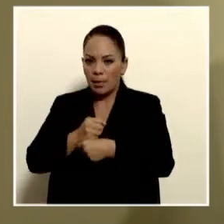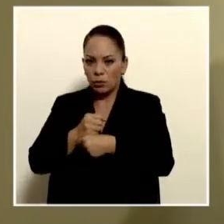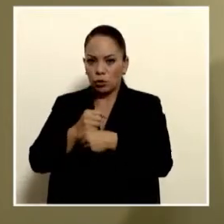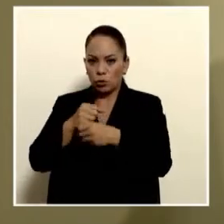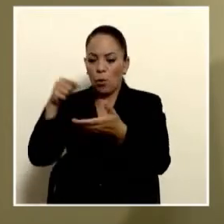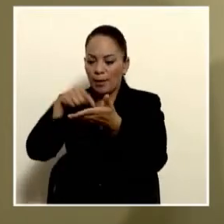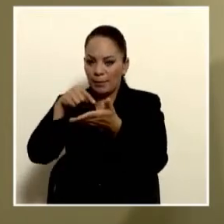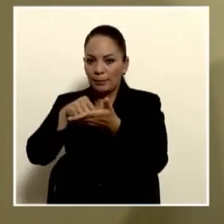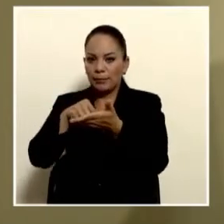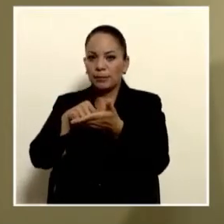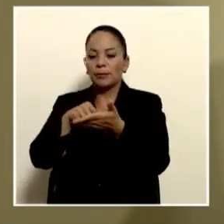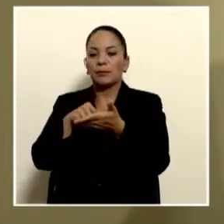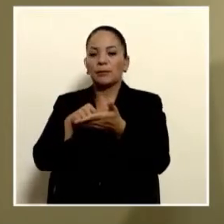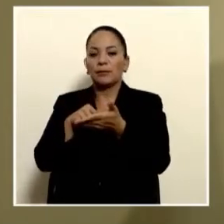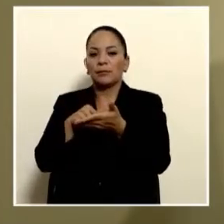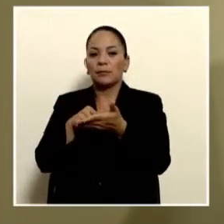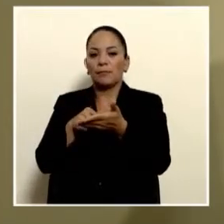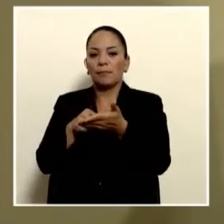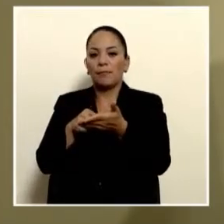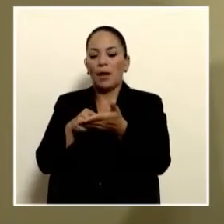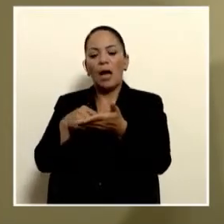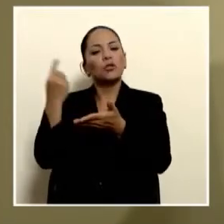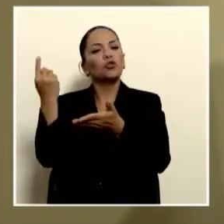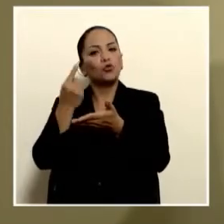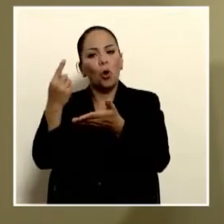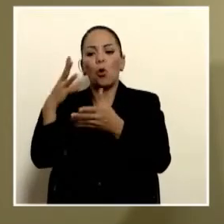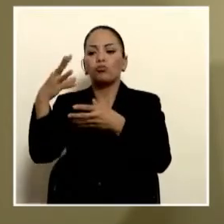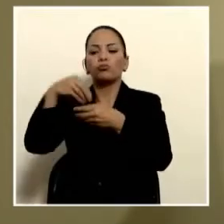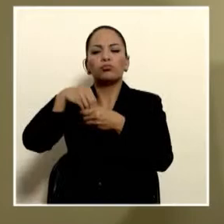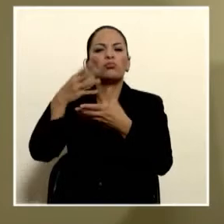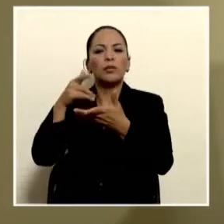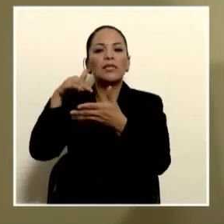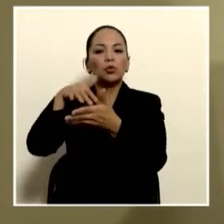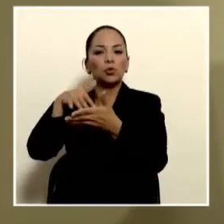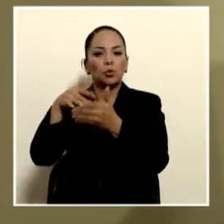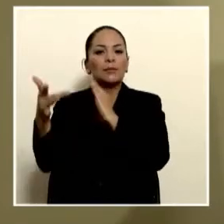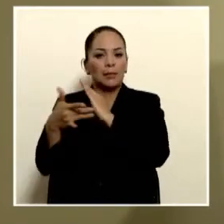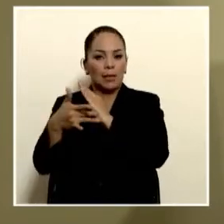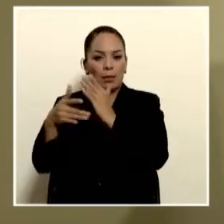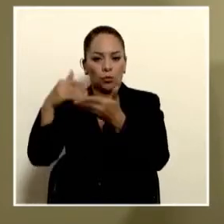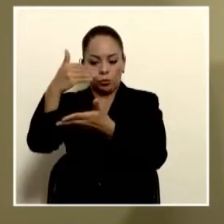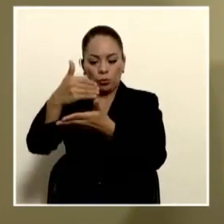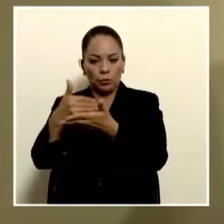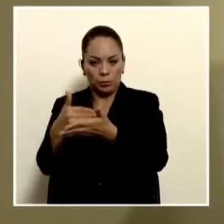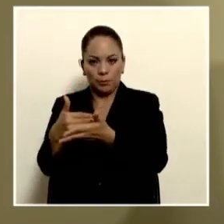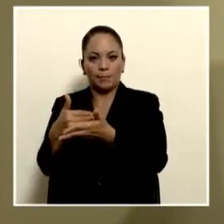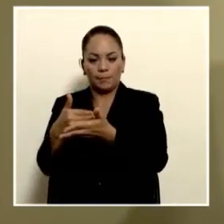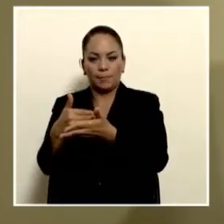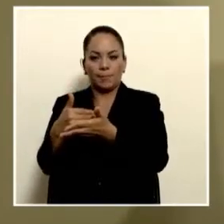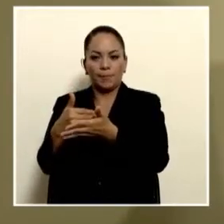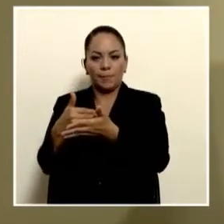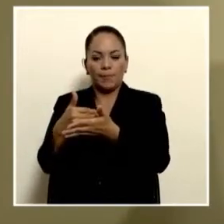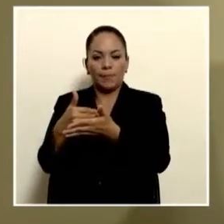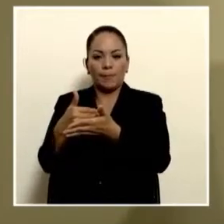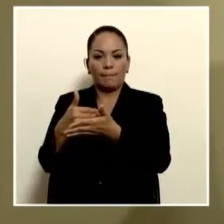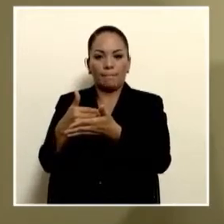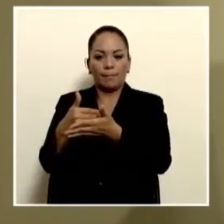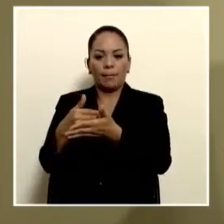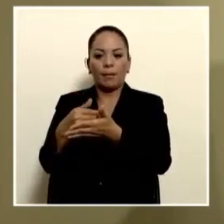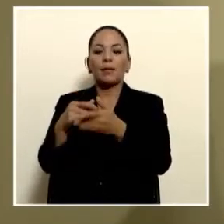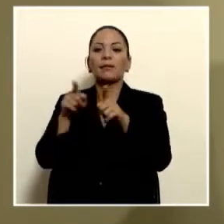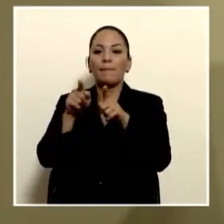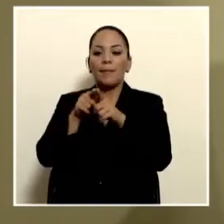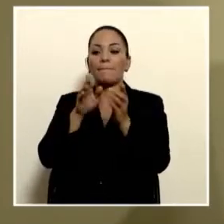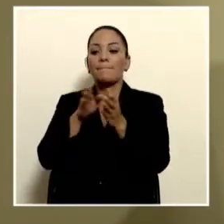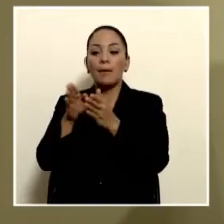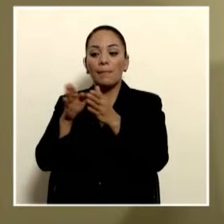solo los estudios técnicos y la preparación del cartel de licitación